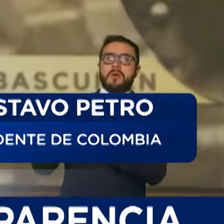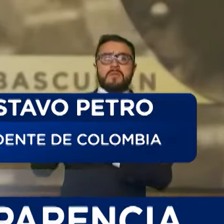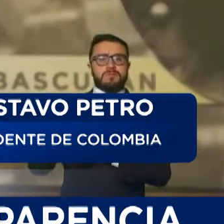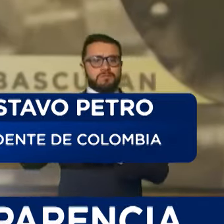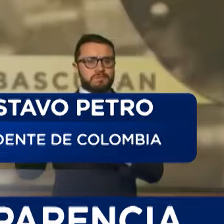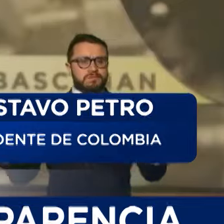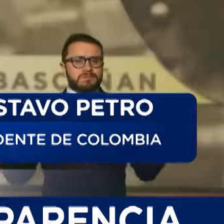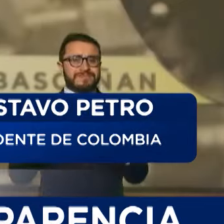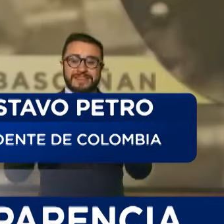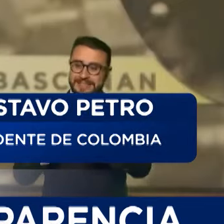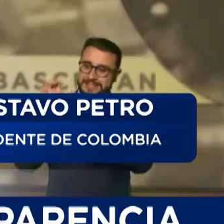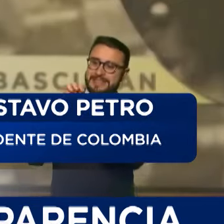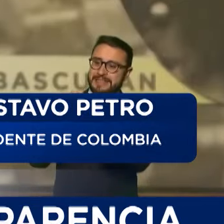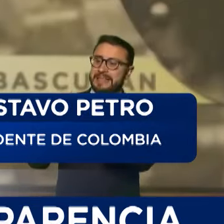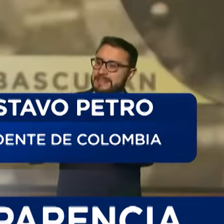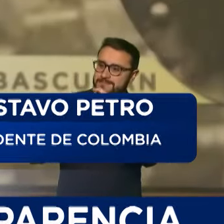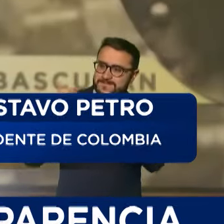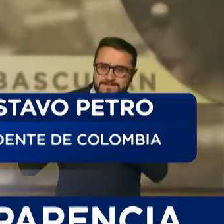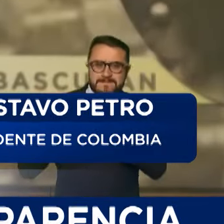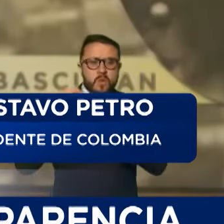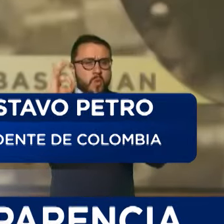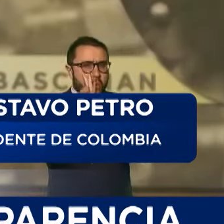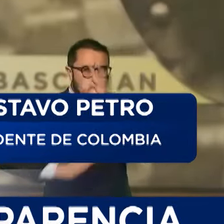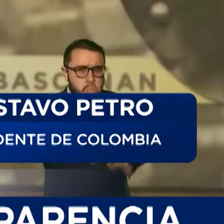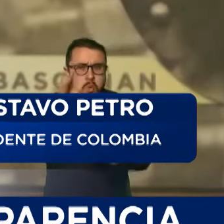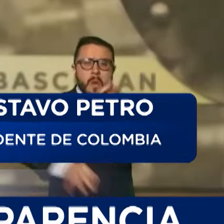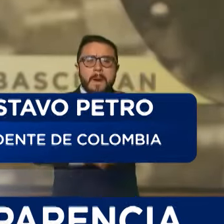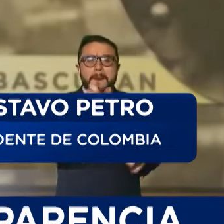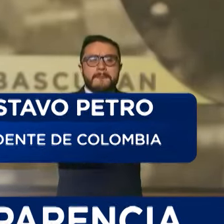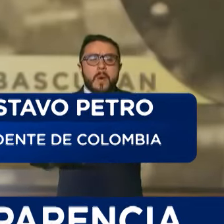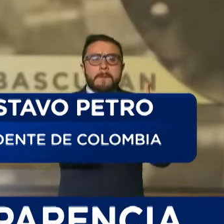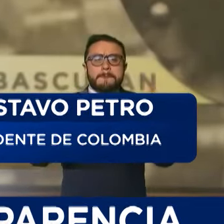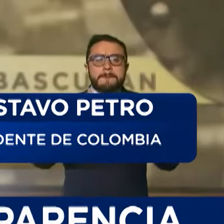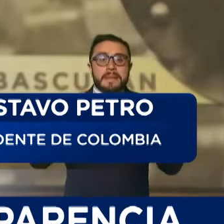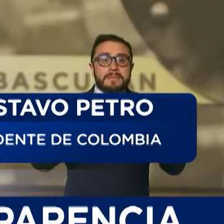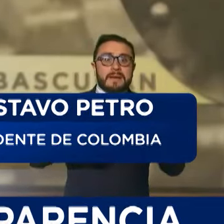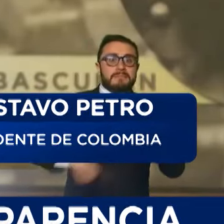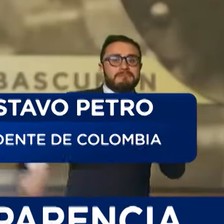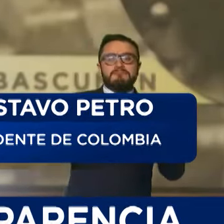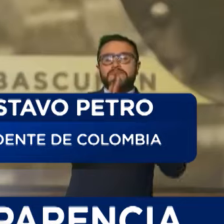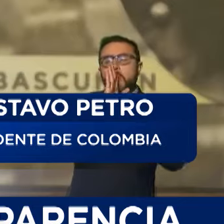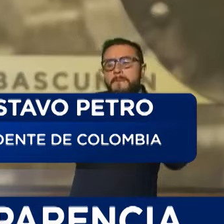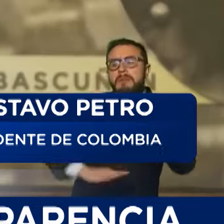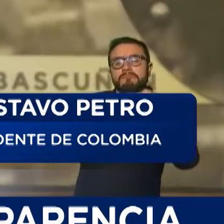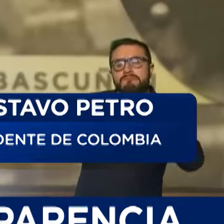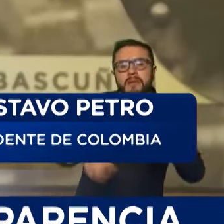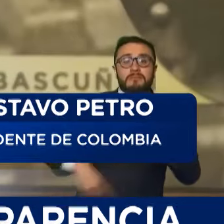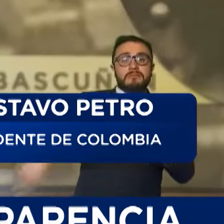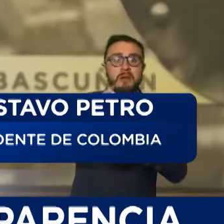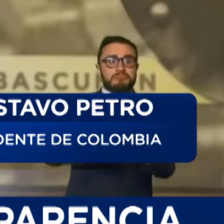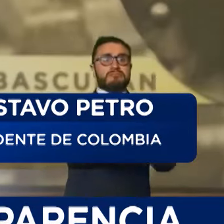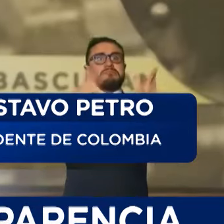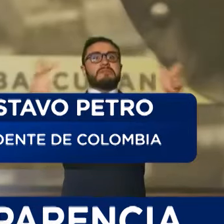la entidad que tiene que cuidar de las gentes que son víctimas, la mayoría humildes, las